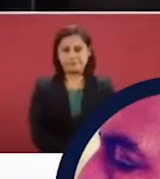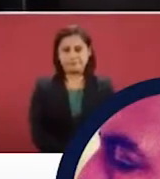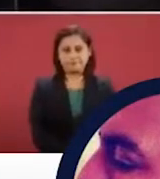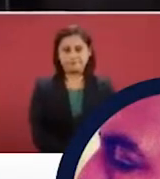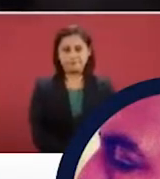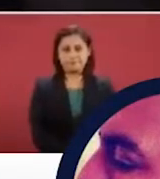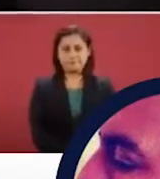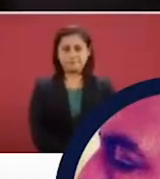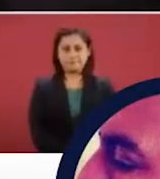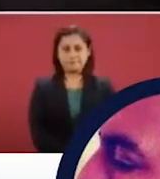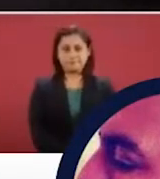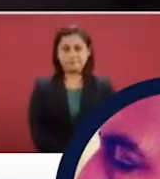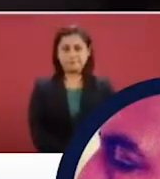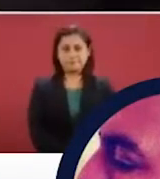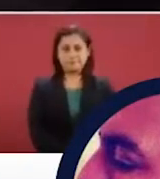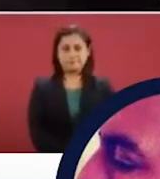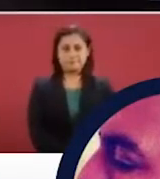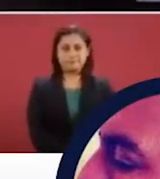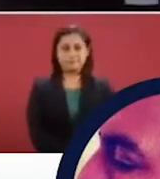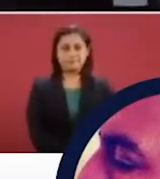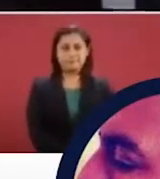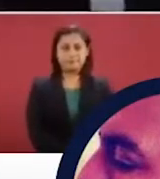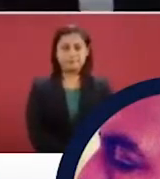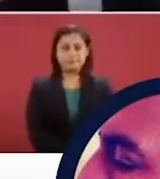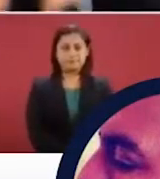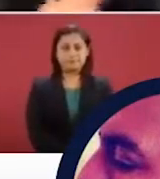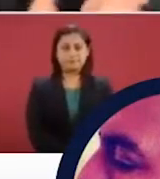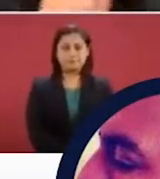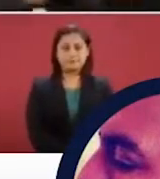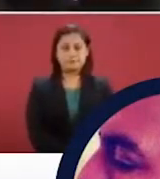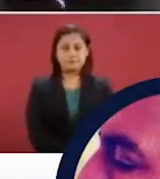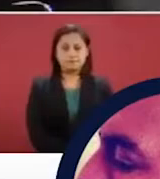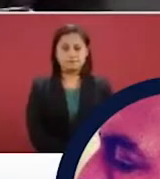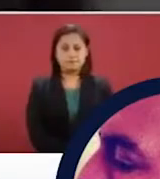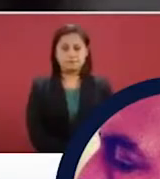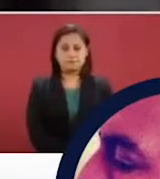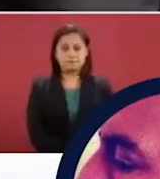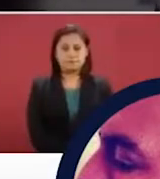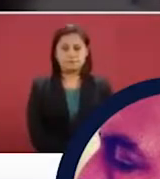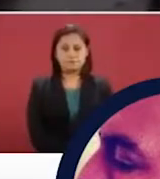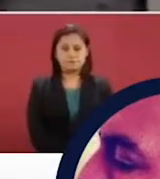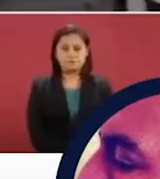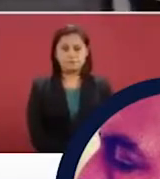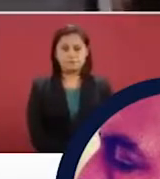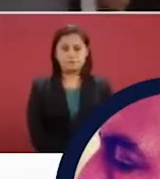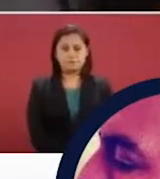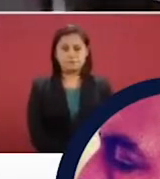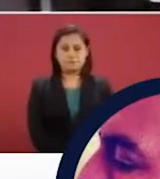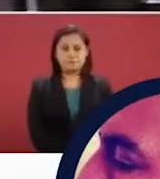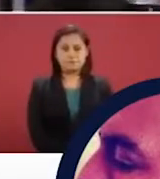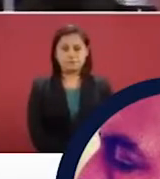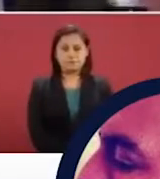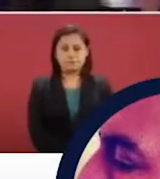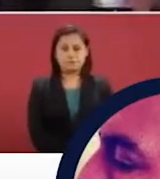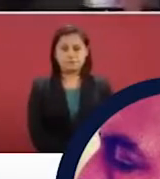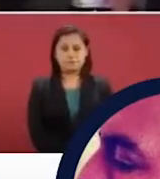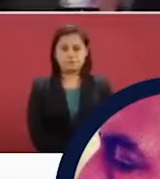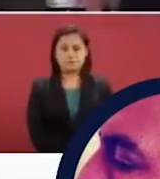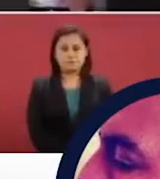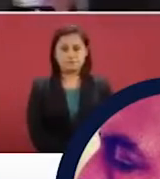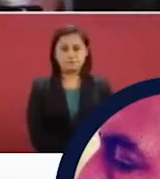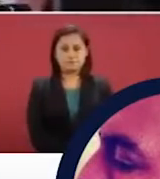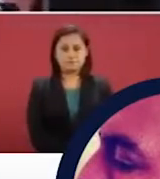simplemente no se creció, pero que en el poco les importa, porque también ellos coinciden en que ya ellos ya sabían que iba a ser un año muy difícil, pero ahora le